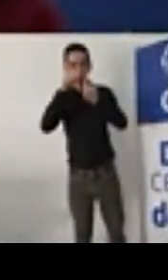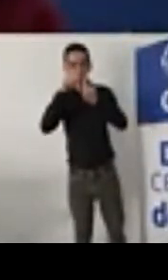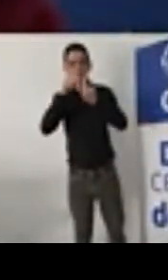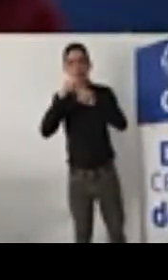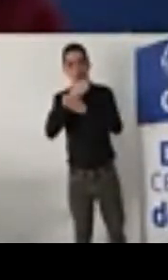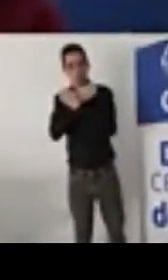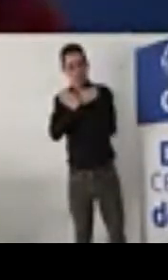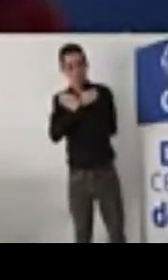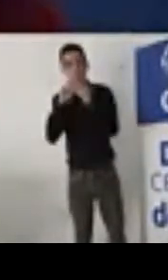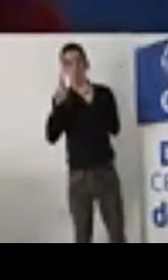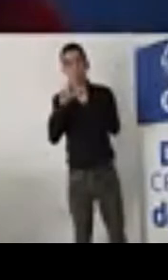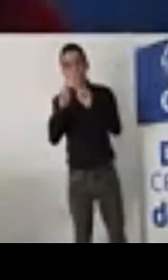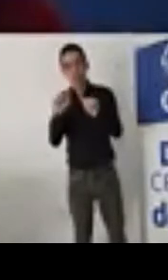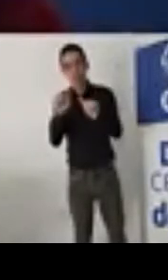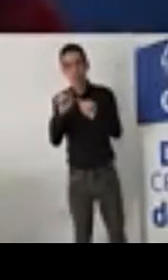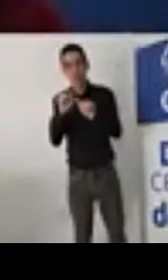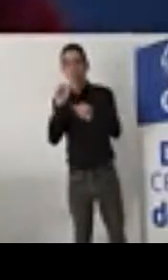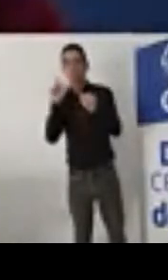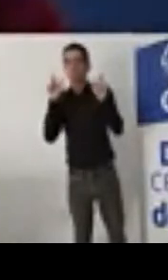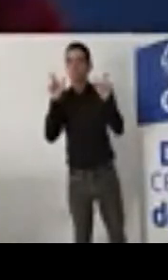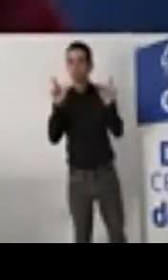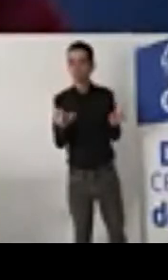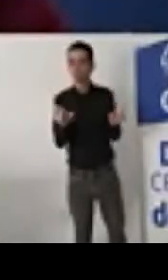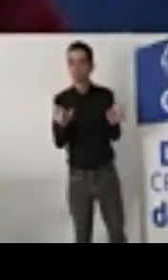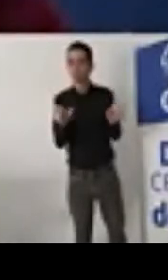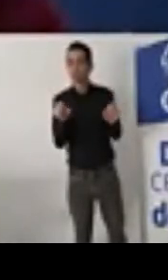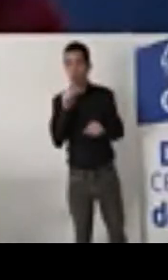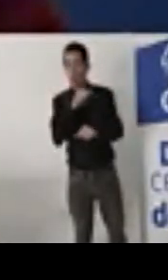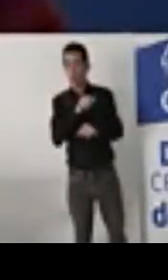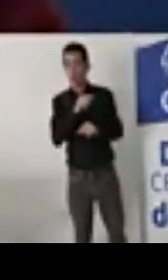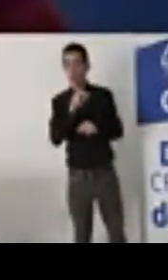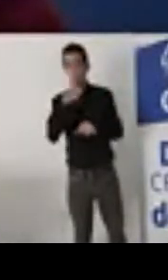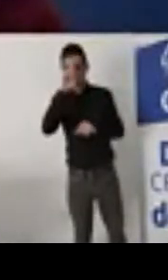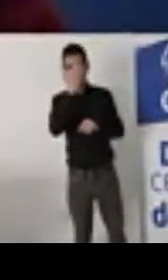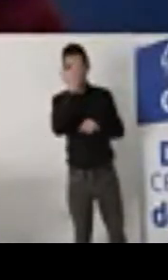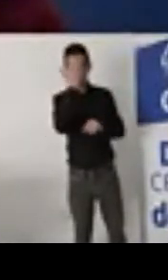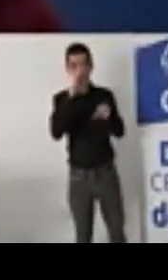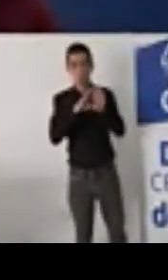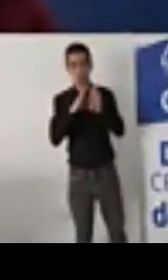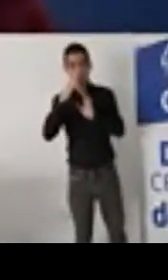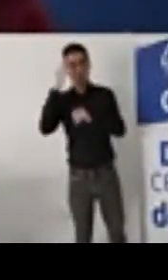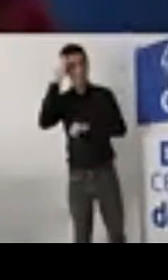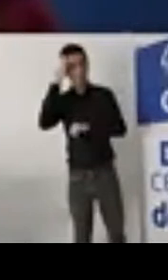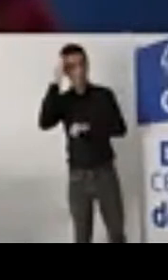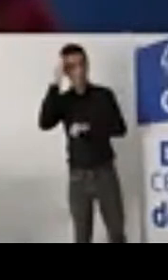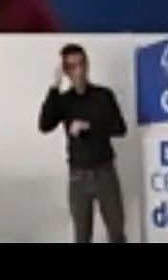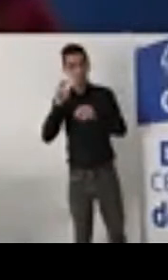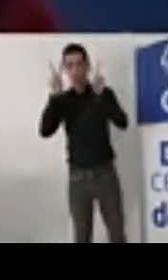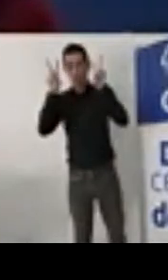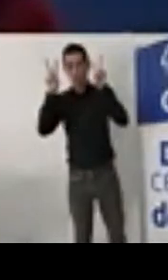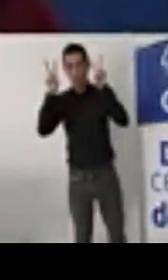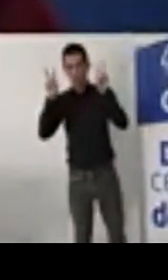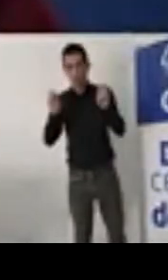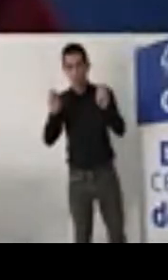reconocido como el Victory Award categoría líder emergente en Iberoamérica, entregado por la Academia de las Artes y